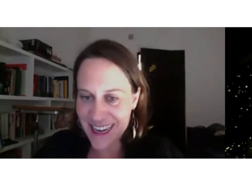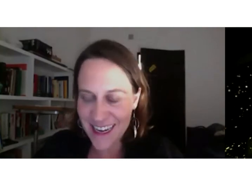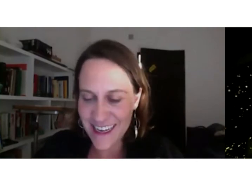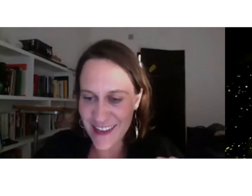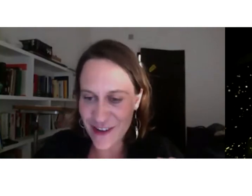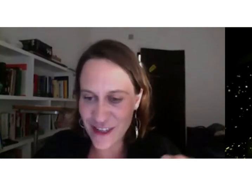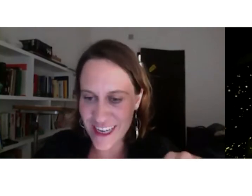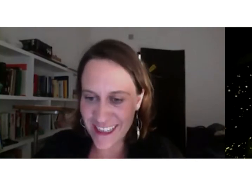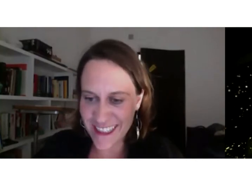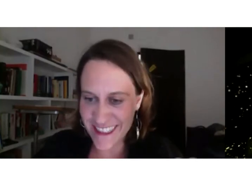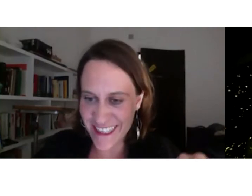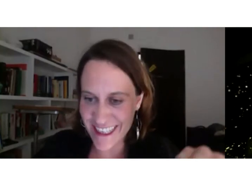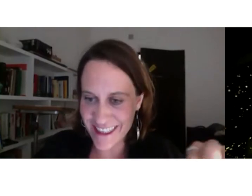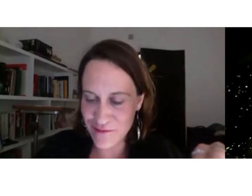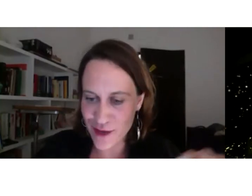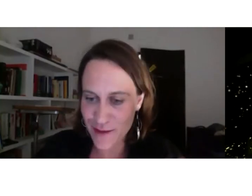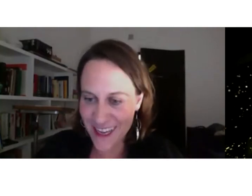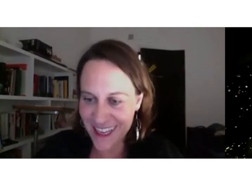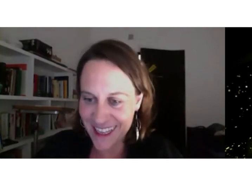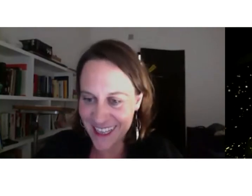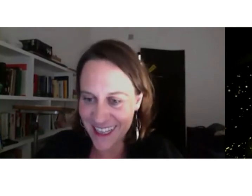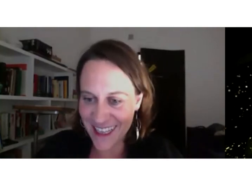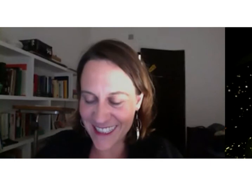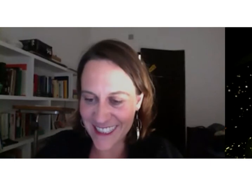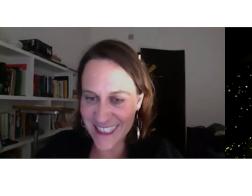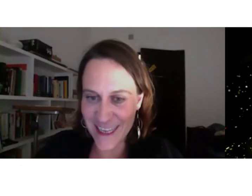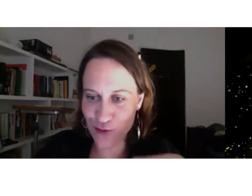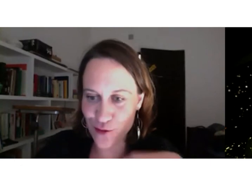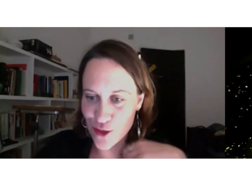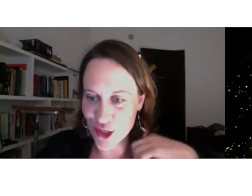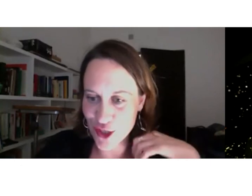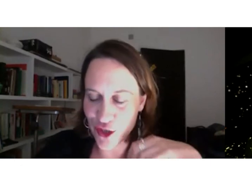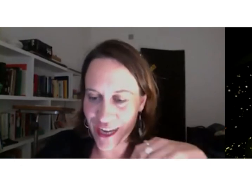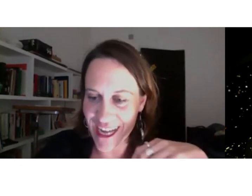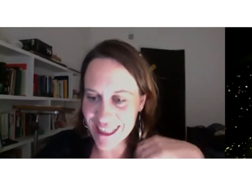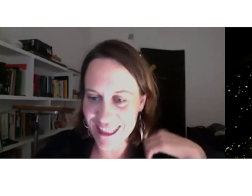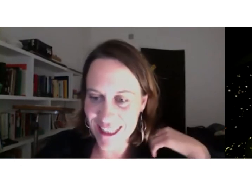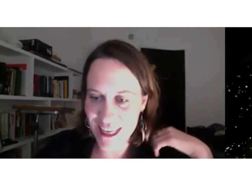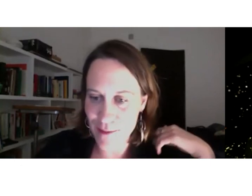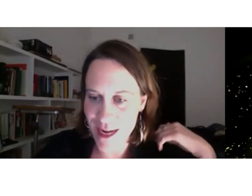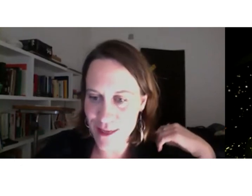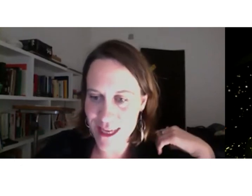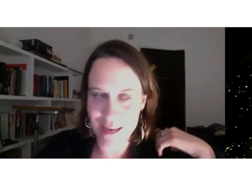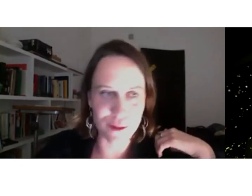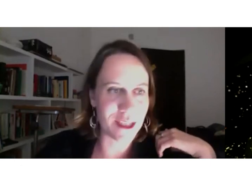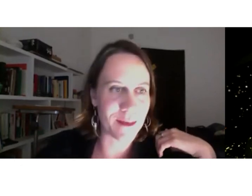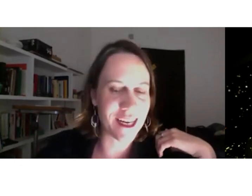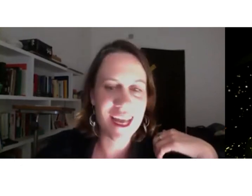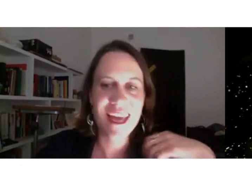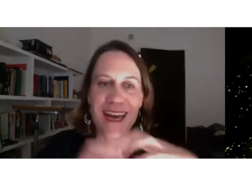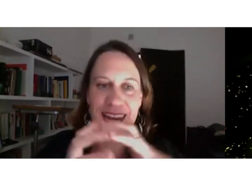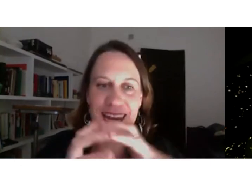Castellán, otra artista aquí de Puebla, les dice saludos, son grandes y qué maravilla que